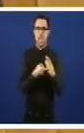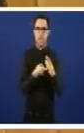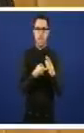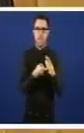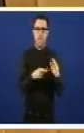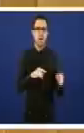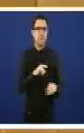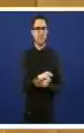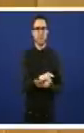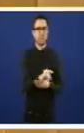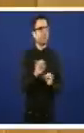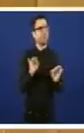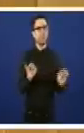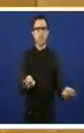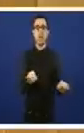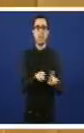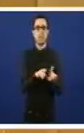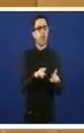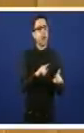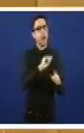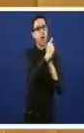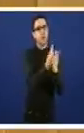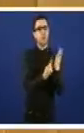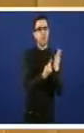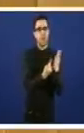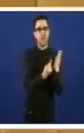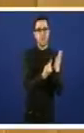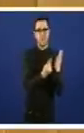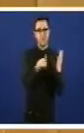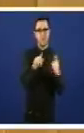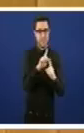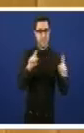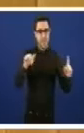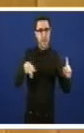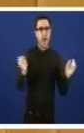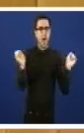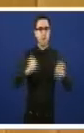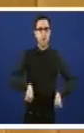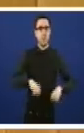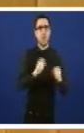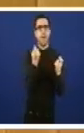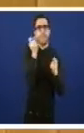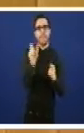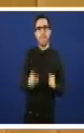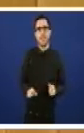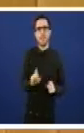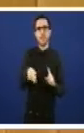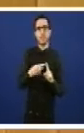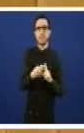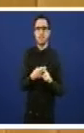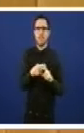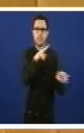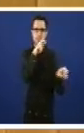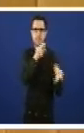Un mes despois de aprobados os orzamentos en esta Cámara que tiñen unhas cifras macroeconómicas e unhas previsións de gasto do